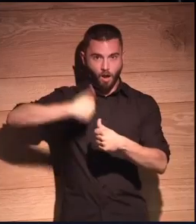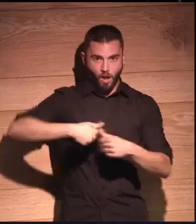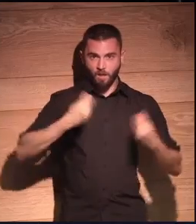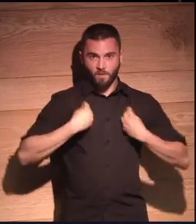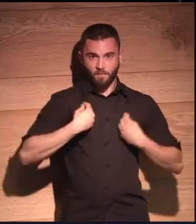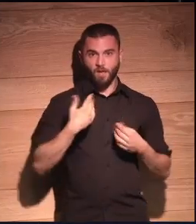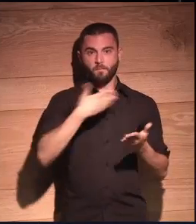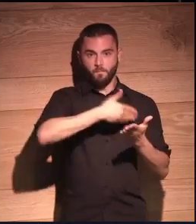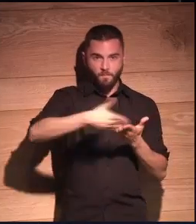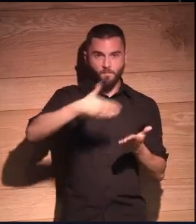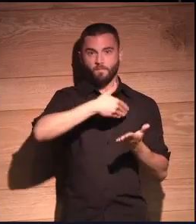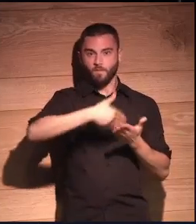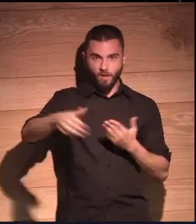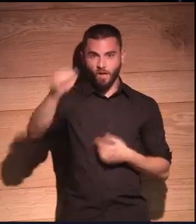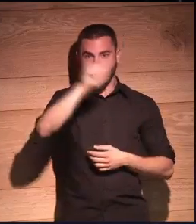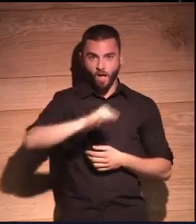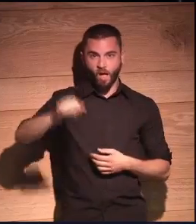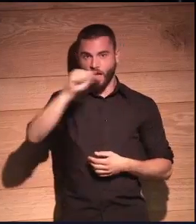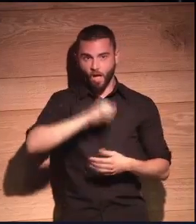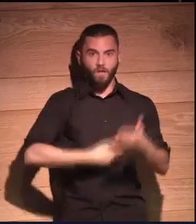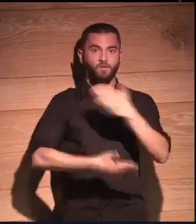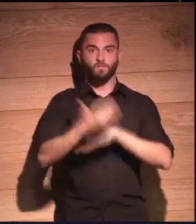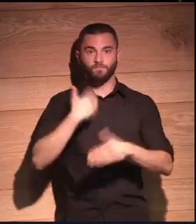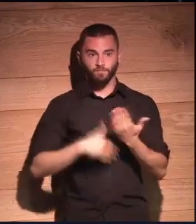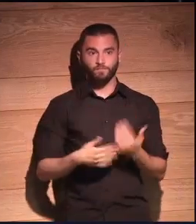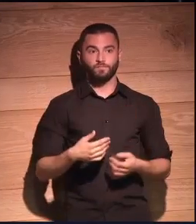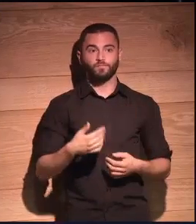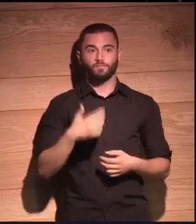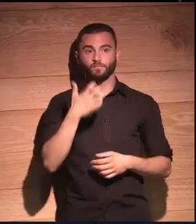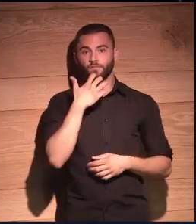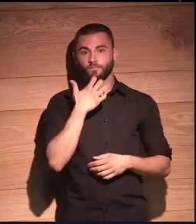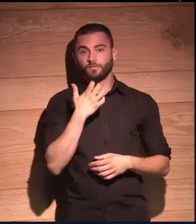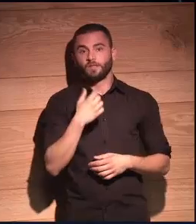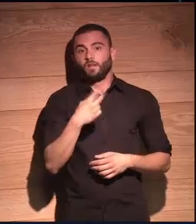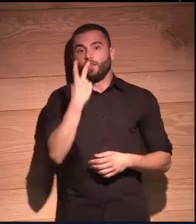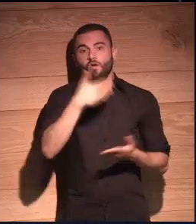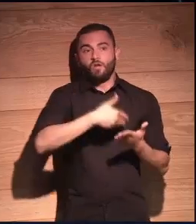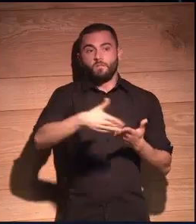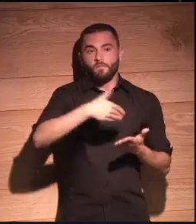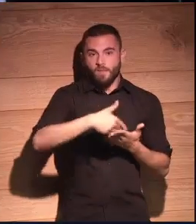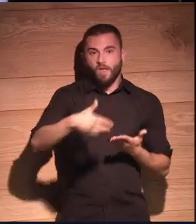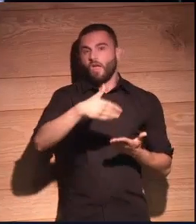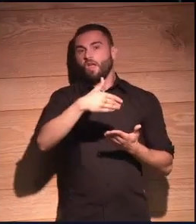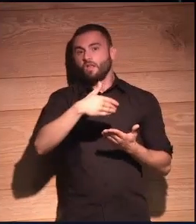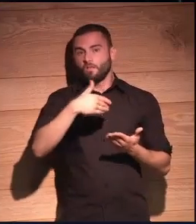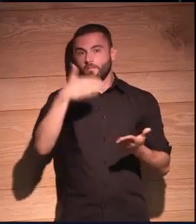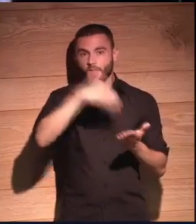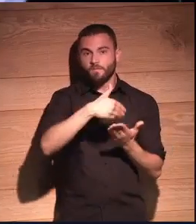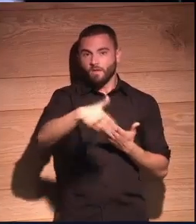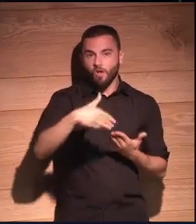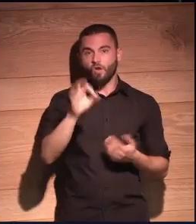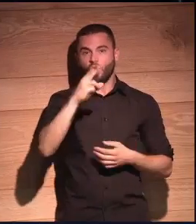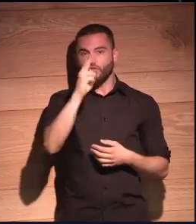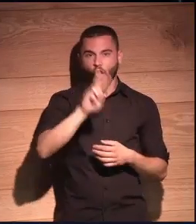los millones de años de su existencia, y bueno, no sé, sabéis si son 2, si son 3, si son 4, si son 5, pero cada vez descubrimos